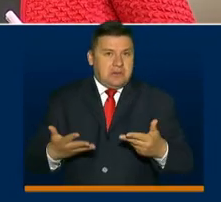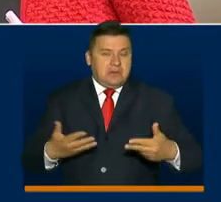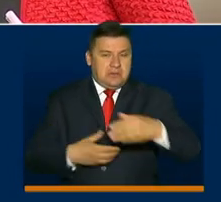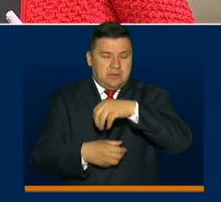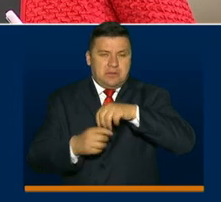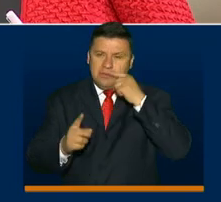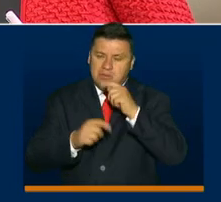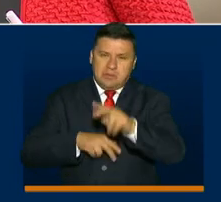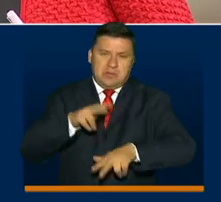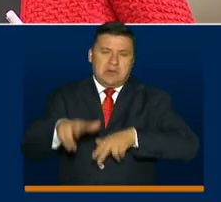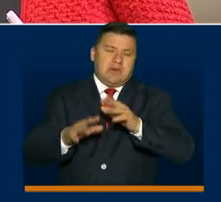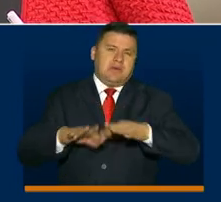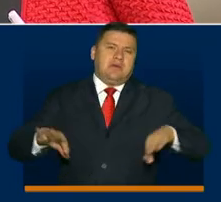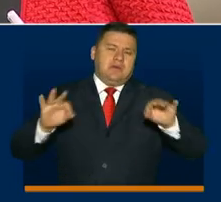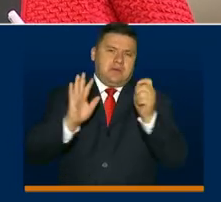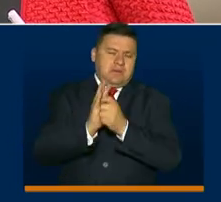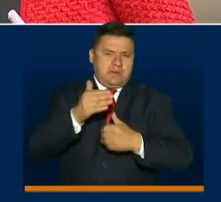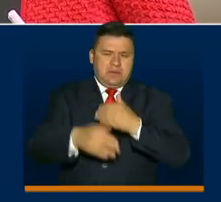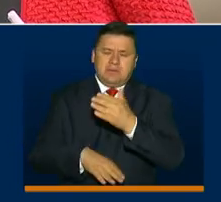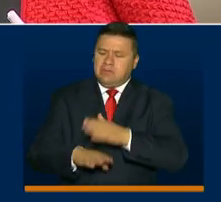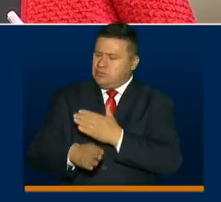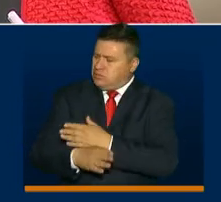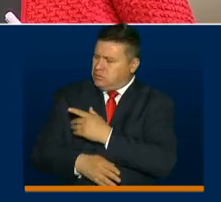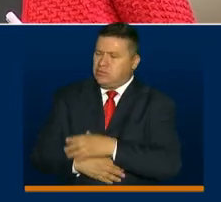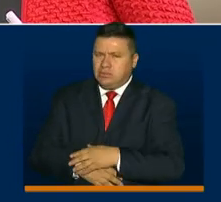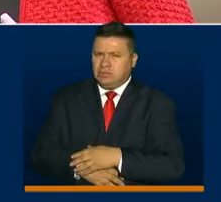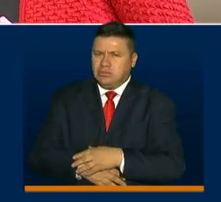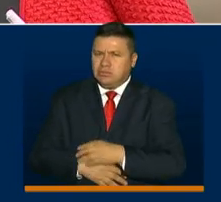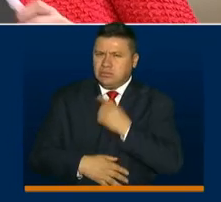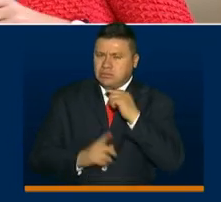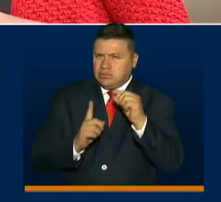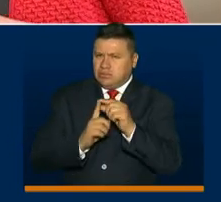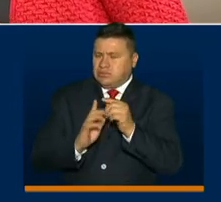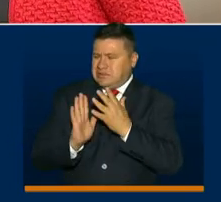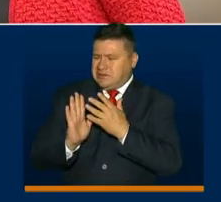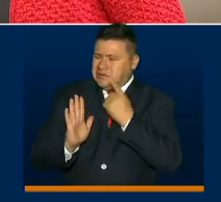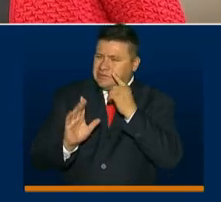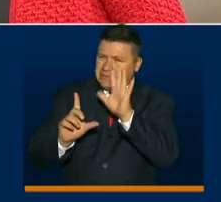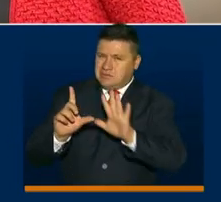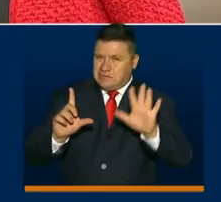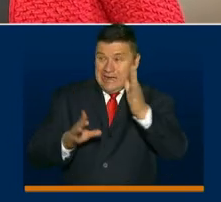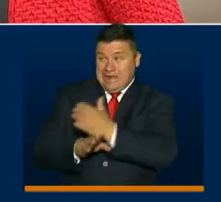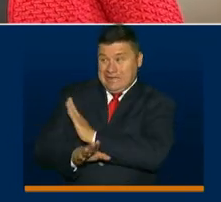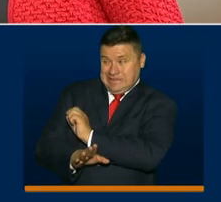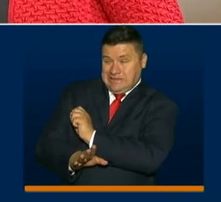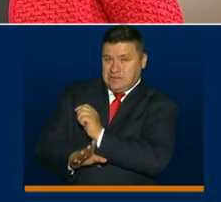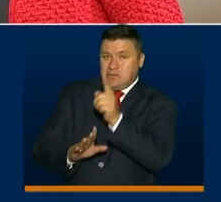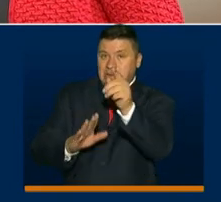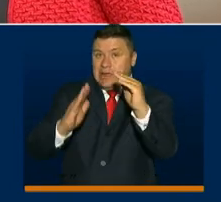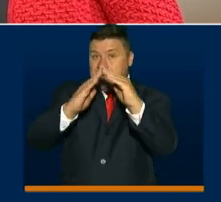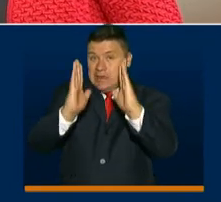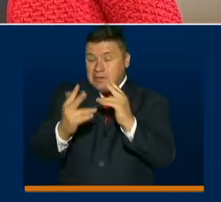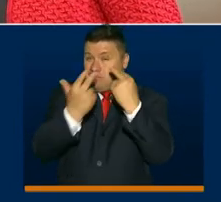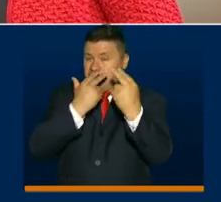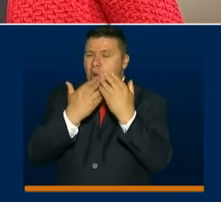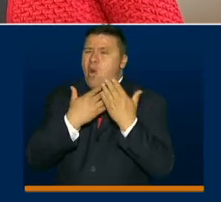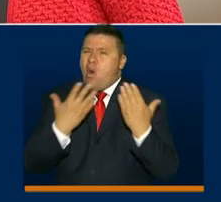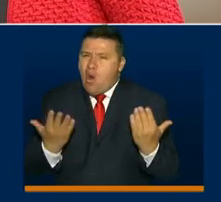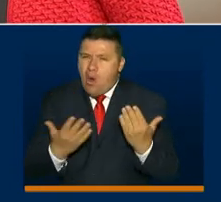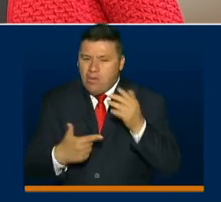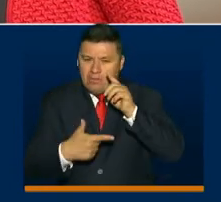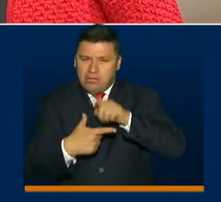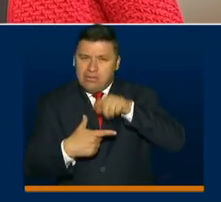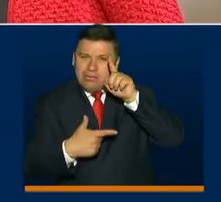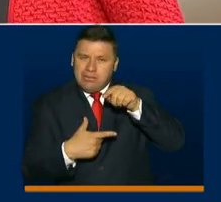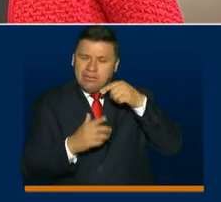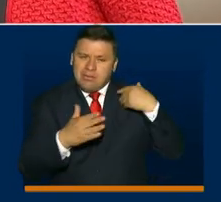seguir dando pasos adelante. Pero antes de darle a usted la palabra, quiero que todos los colombianos en sus casas vean el